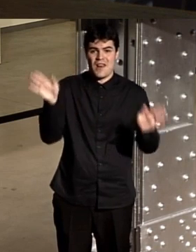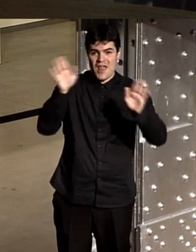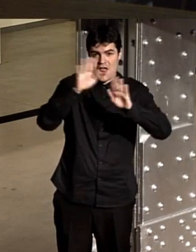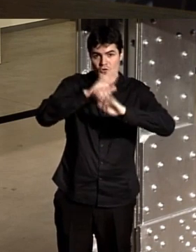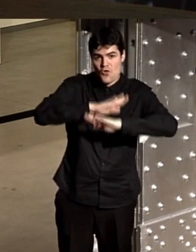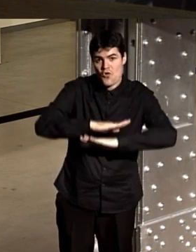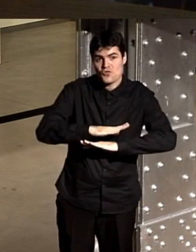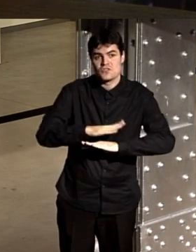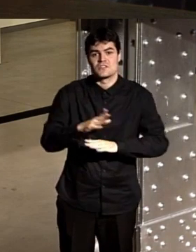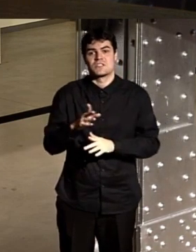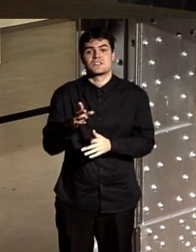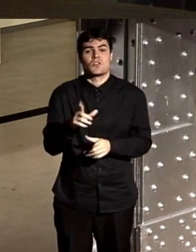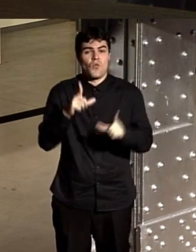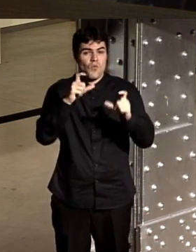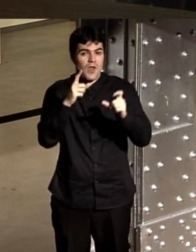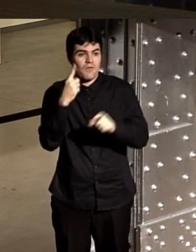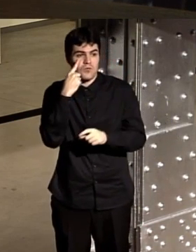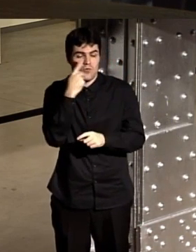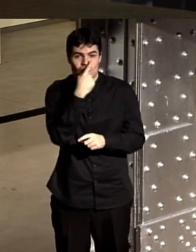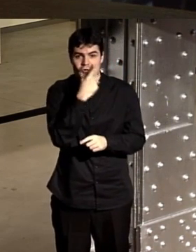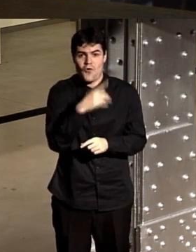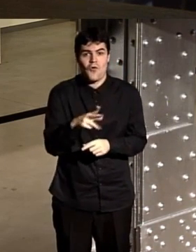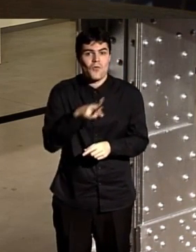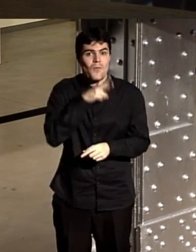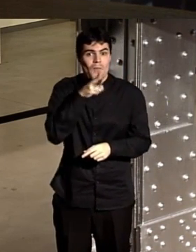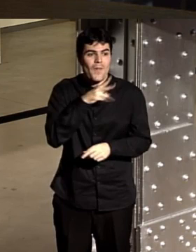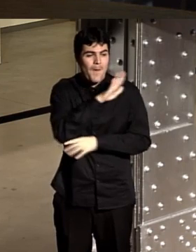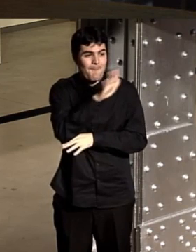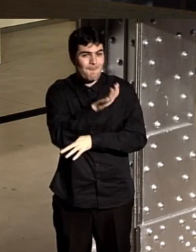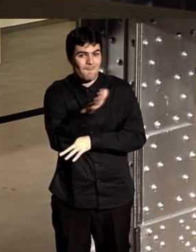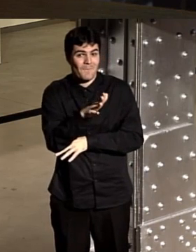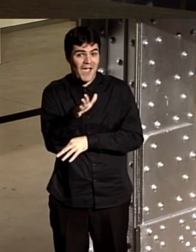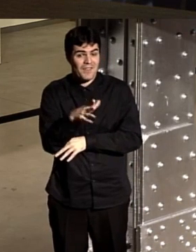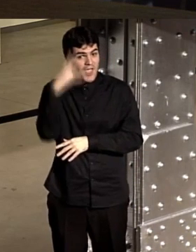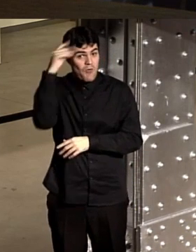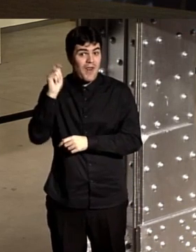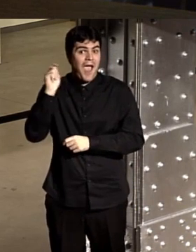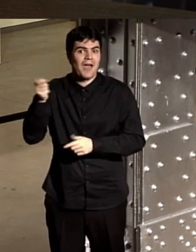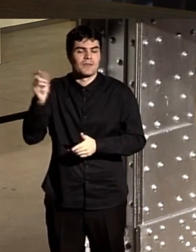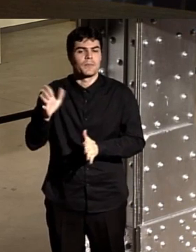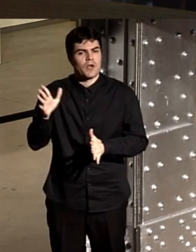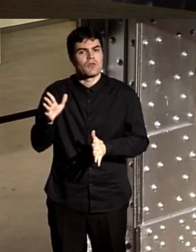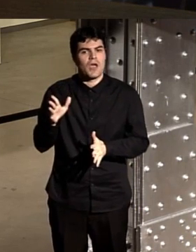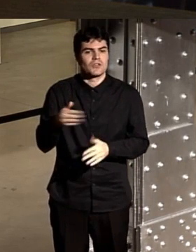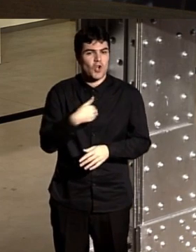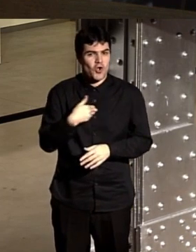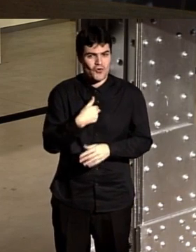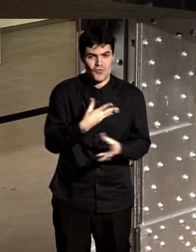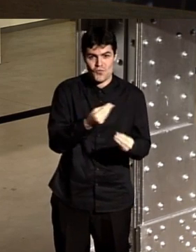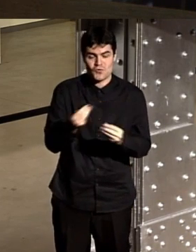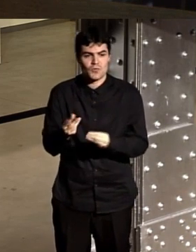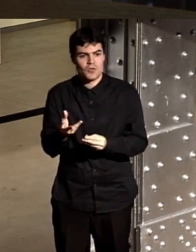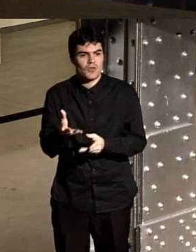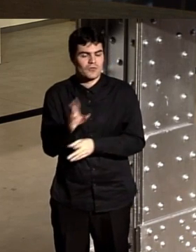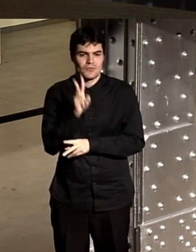ojos verdes y unas luces al fondo, que parecía un hada. Es decir, que has visto mucho horror, pero yo en esa foto he visto muchísima belleza. Es